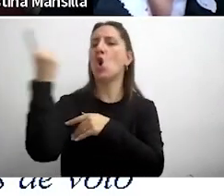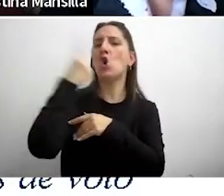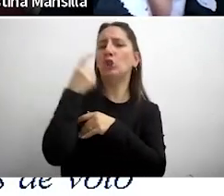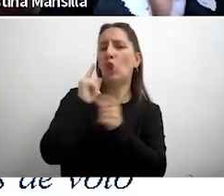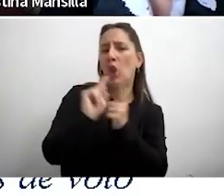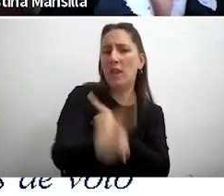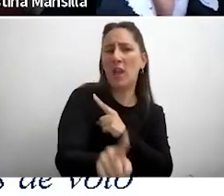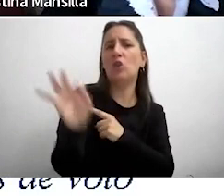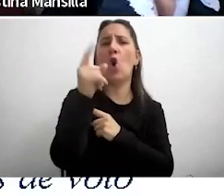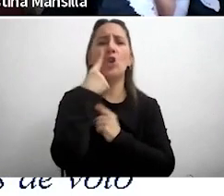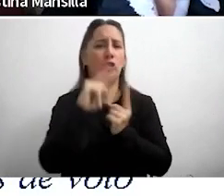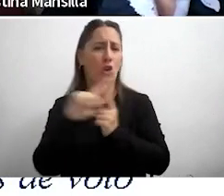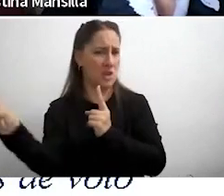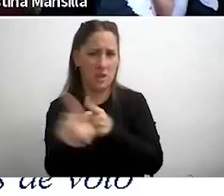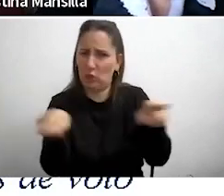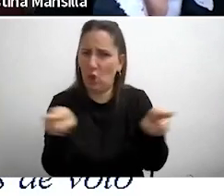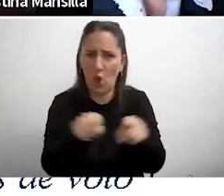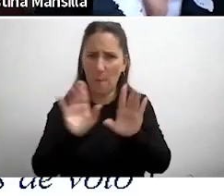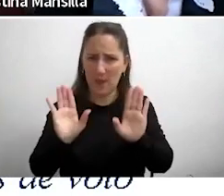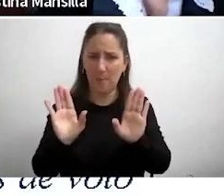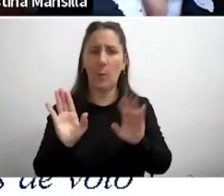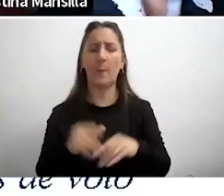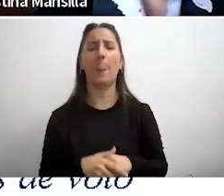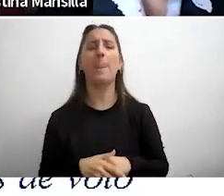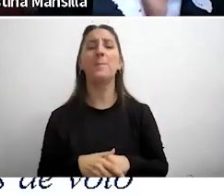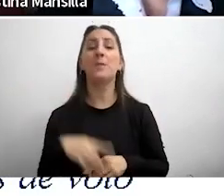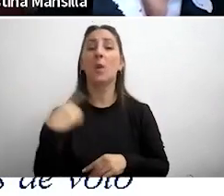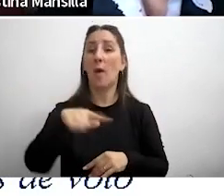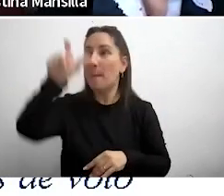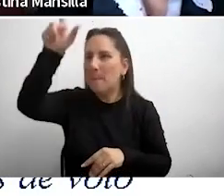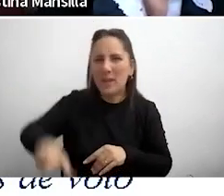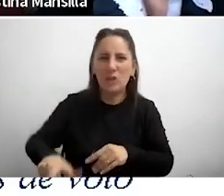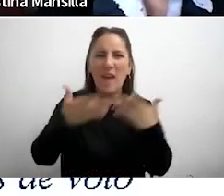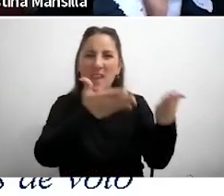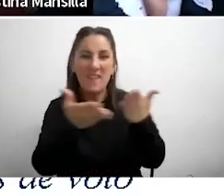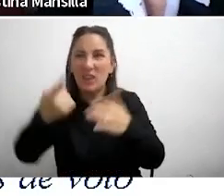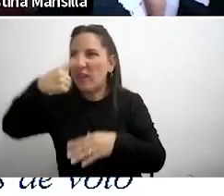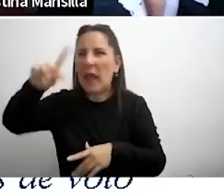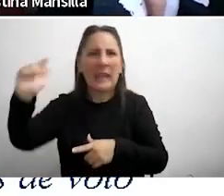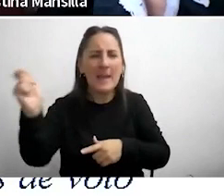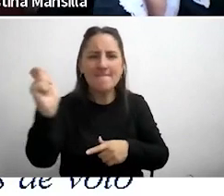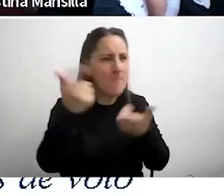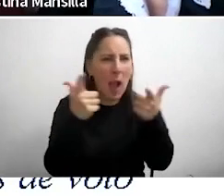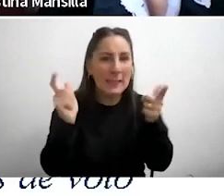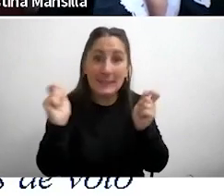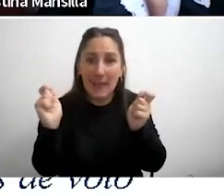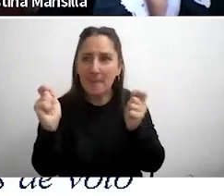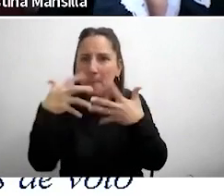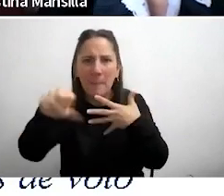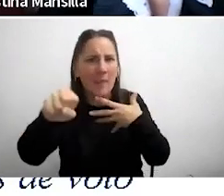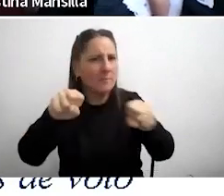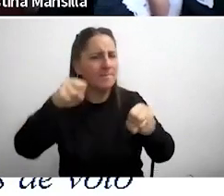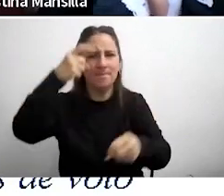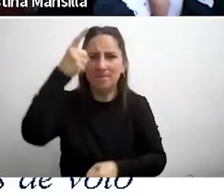indirecto. Por lo tanto, cuando no identifiquen al beneficiario final, en ese caso,